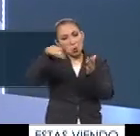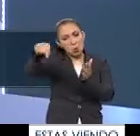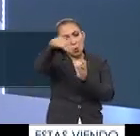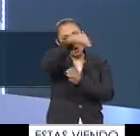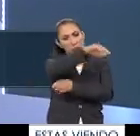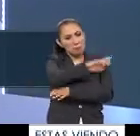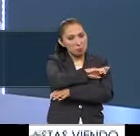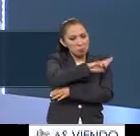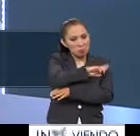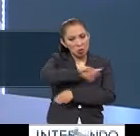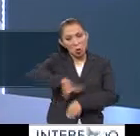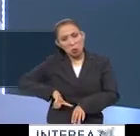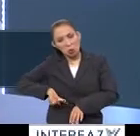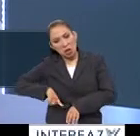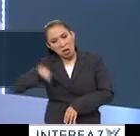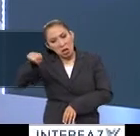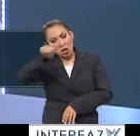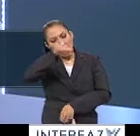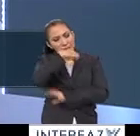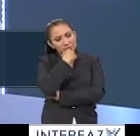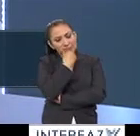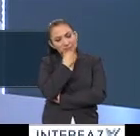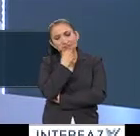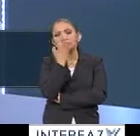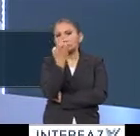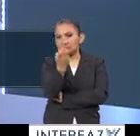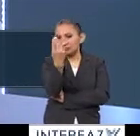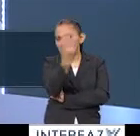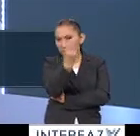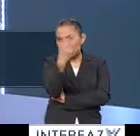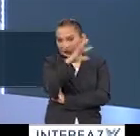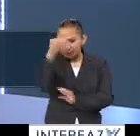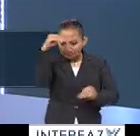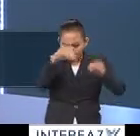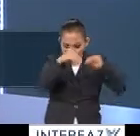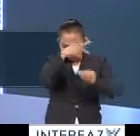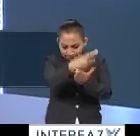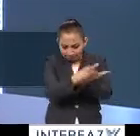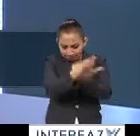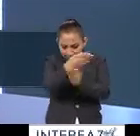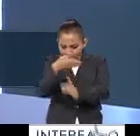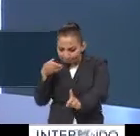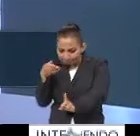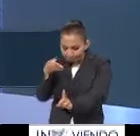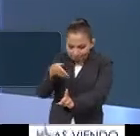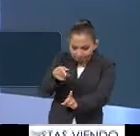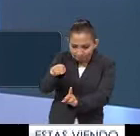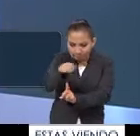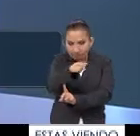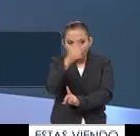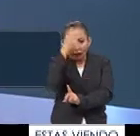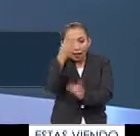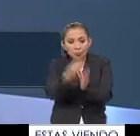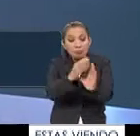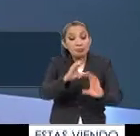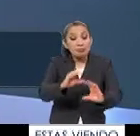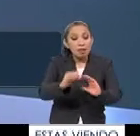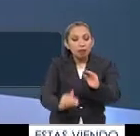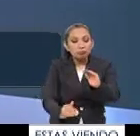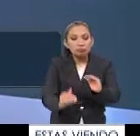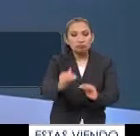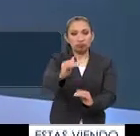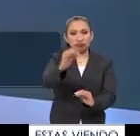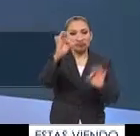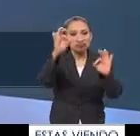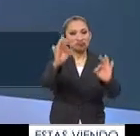públicos y privados. Entonces, en este sentido, era necesario crear un programa dirigido a formar profesionales que